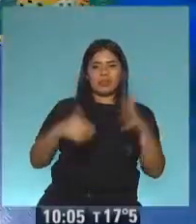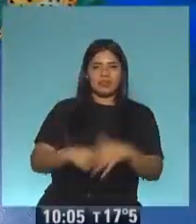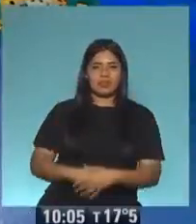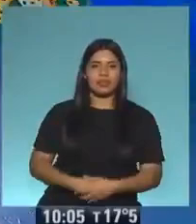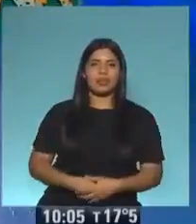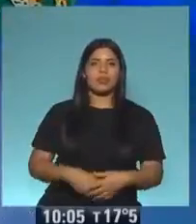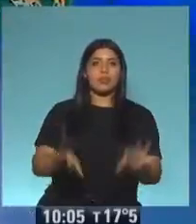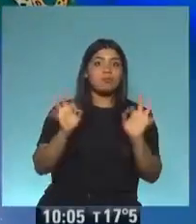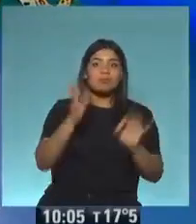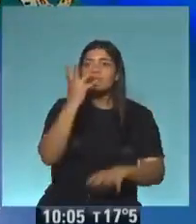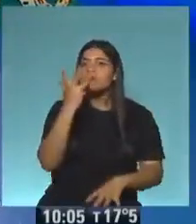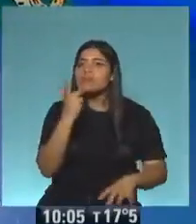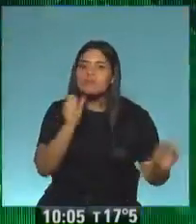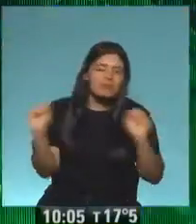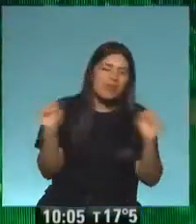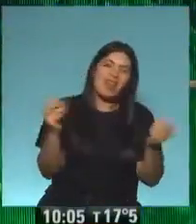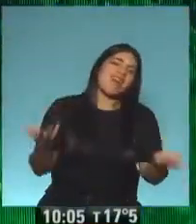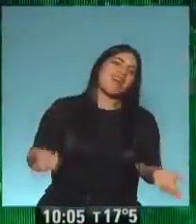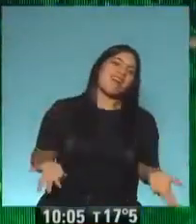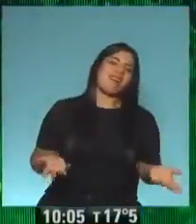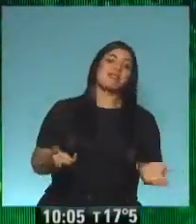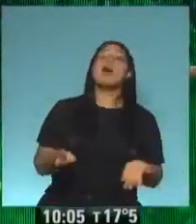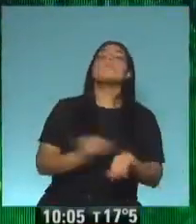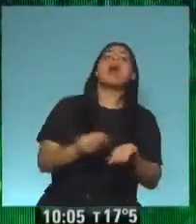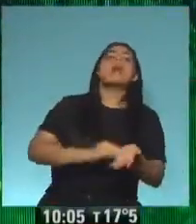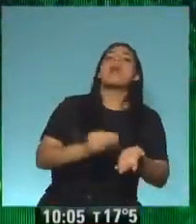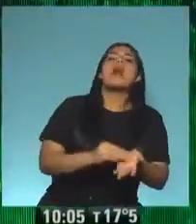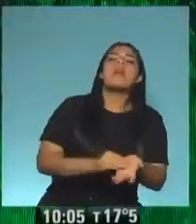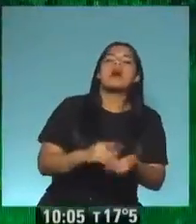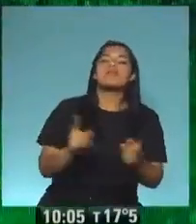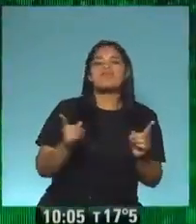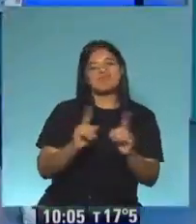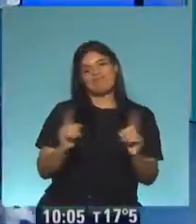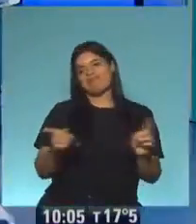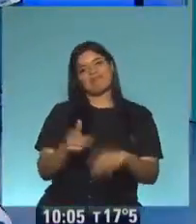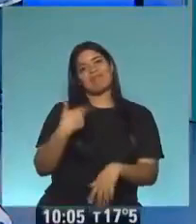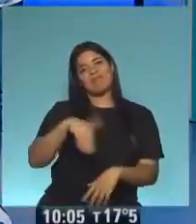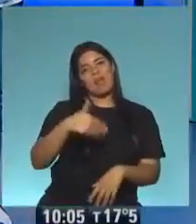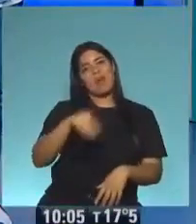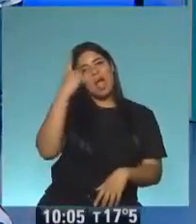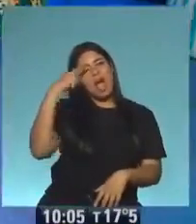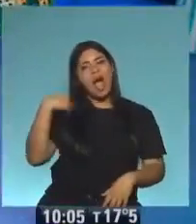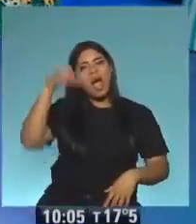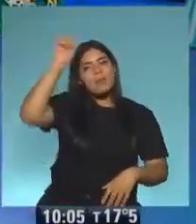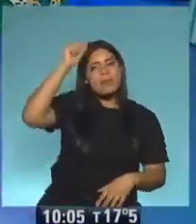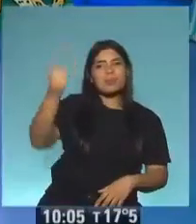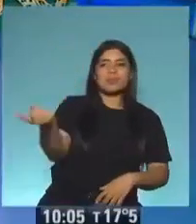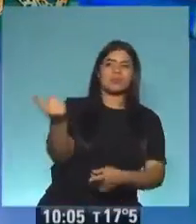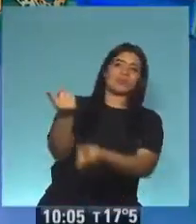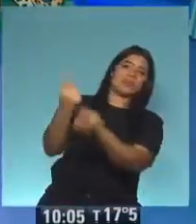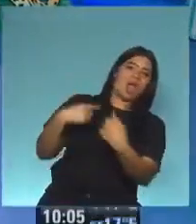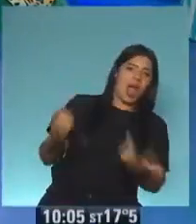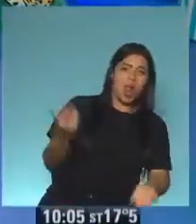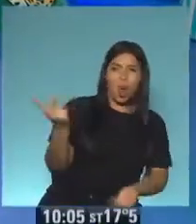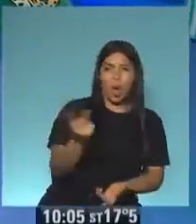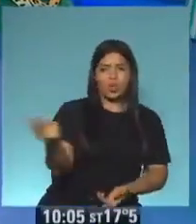Me encanta la selva. Otra animales. No, ay, ¿sabes qué? Justo vienen Maga y Eni. No, otra, che. No, pero no, ¿quieren